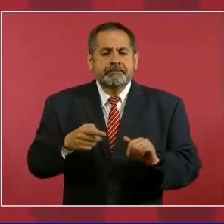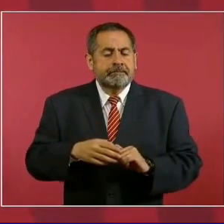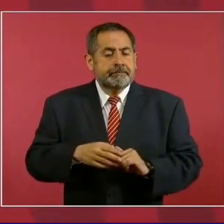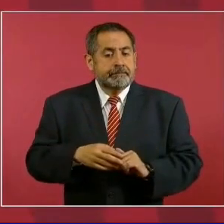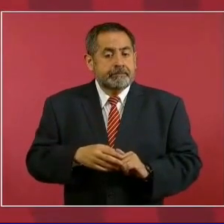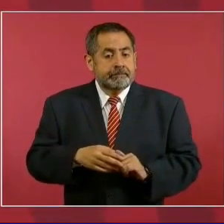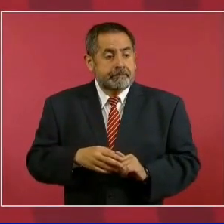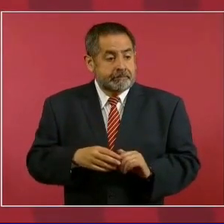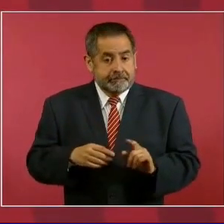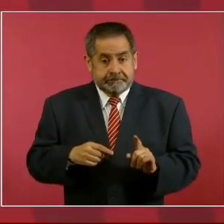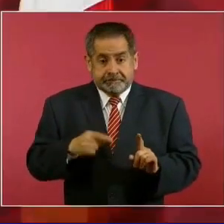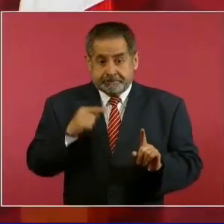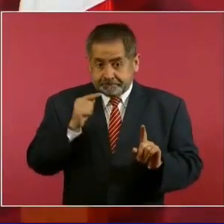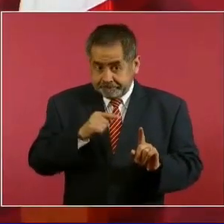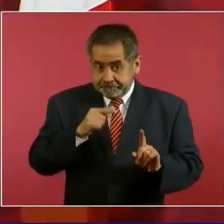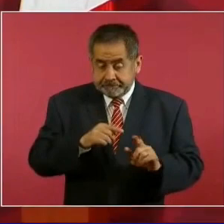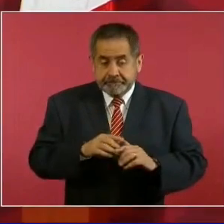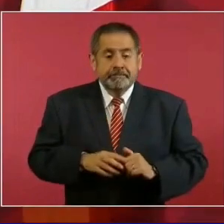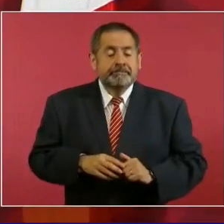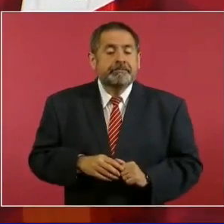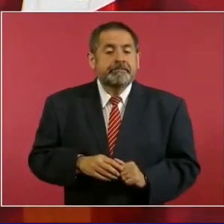que trabaja